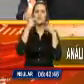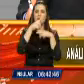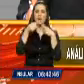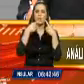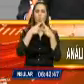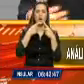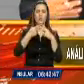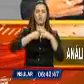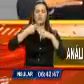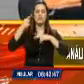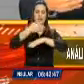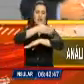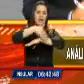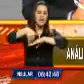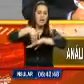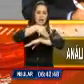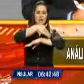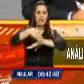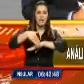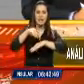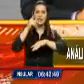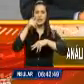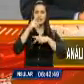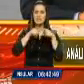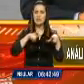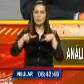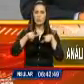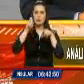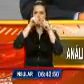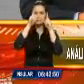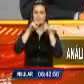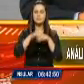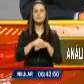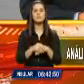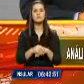uno sale a las calles en este punto del planeta?